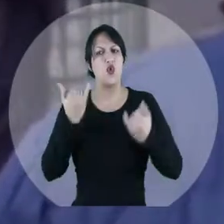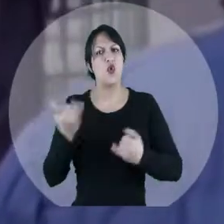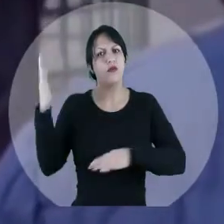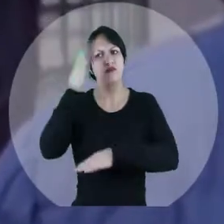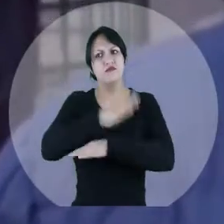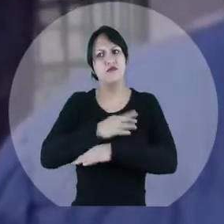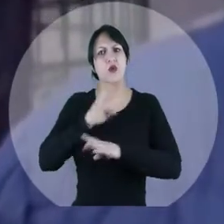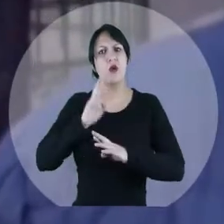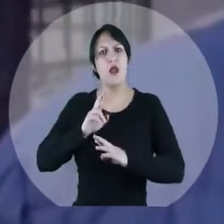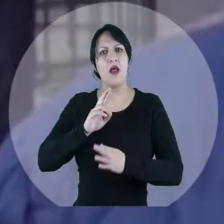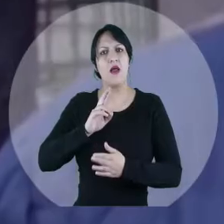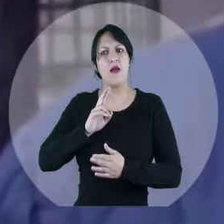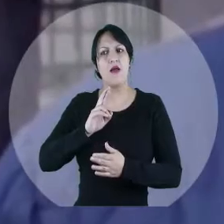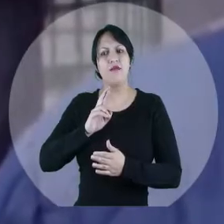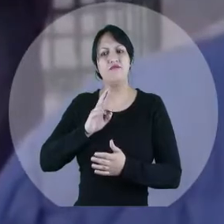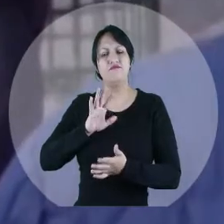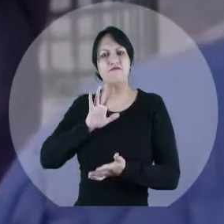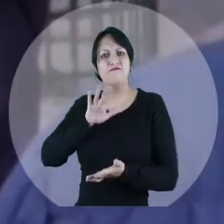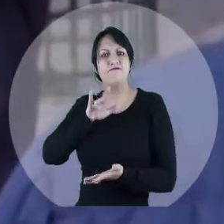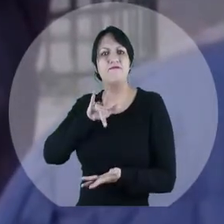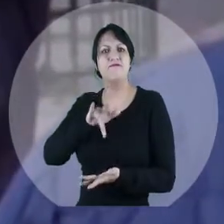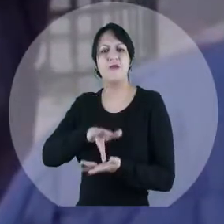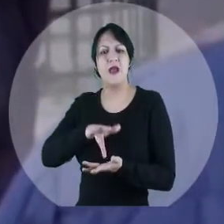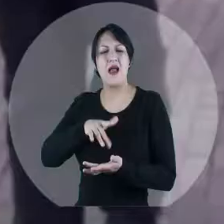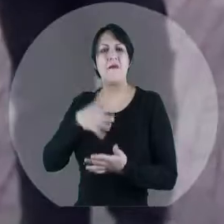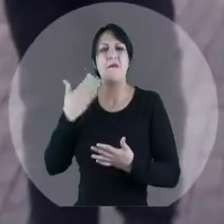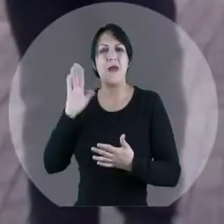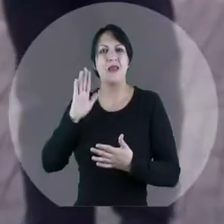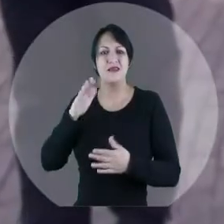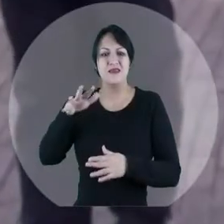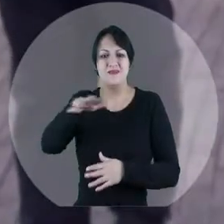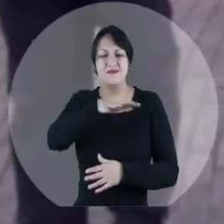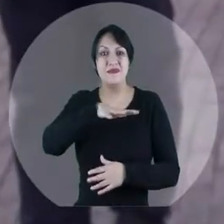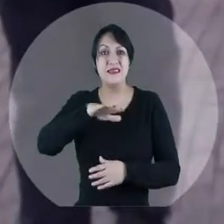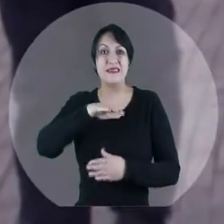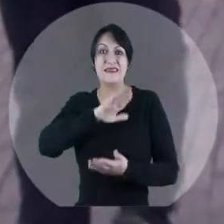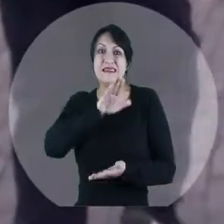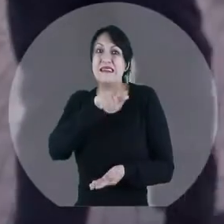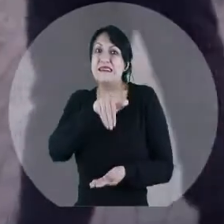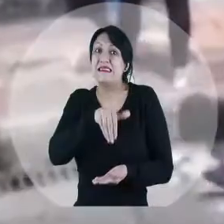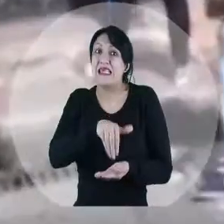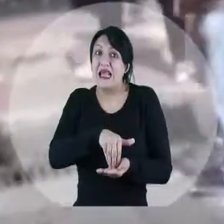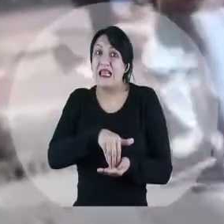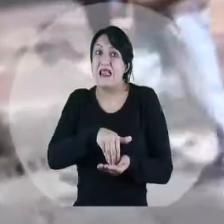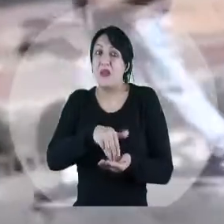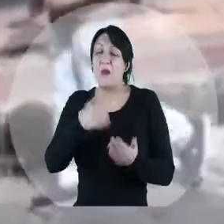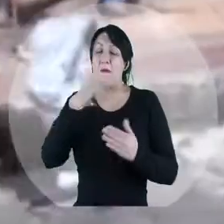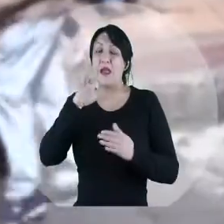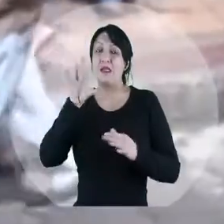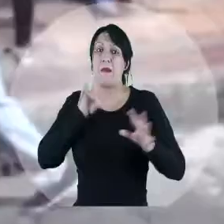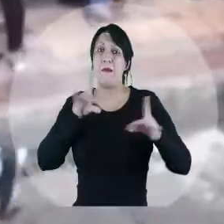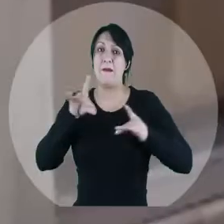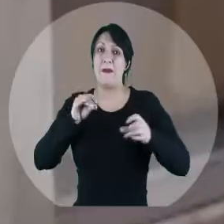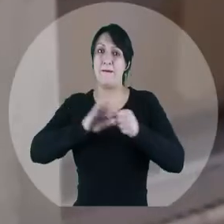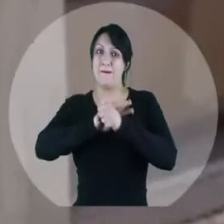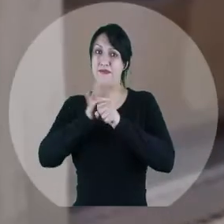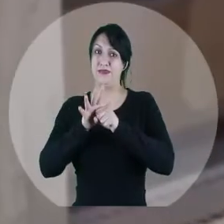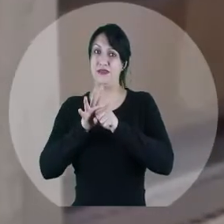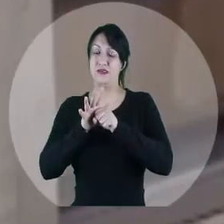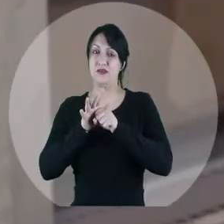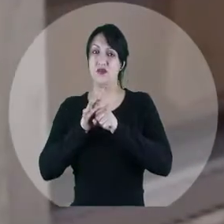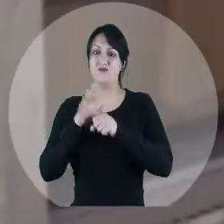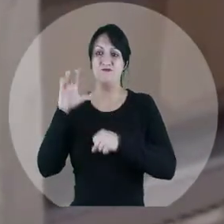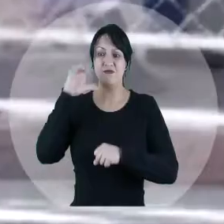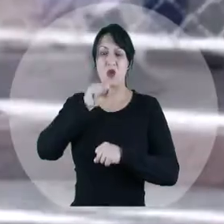el día de hoy es que haya una presencia institucional en el municipio, en el centro, donde se nos han presentado un gran número de